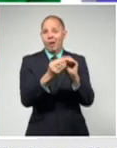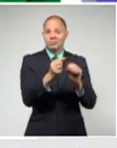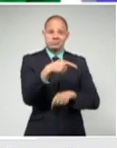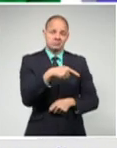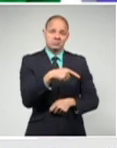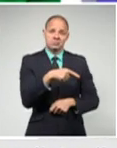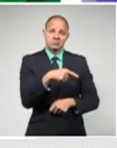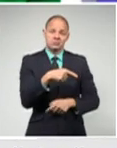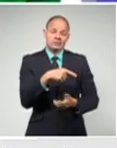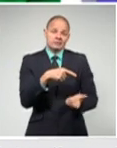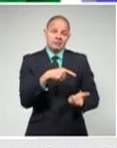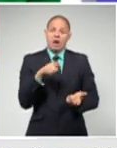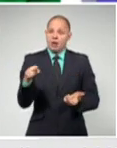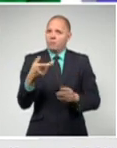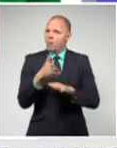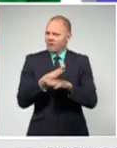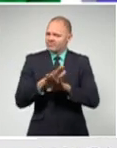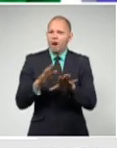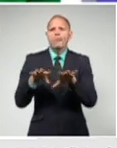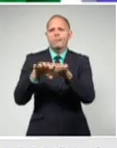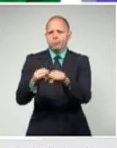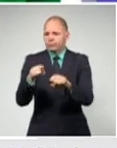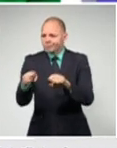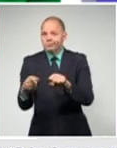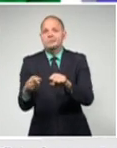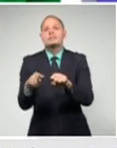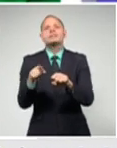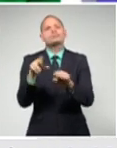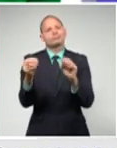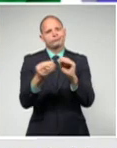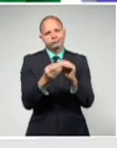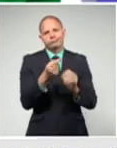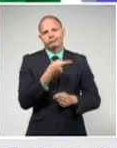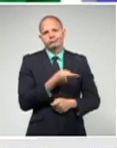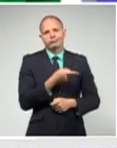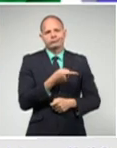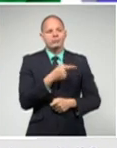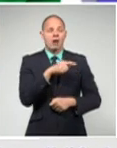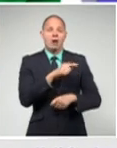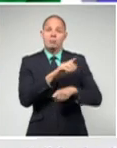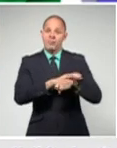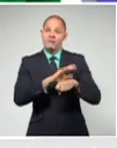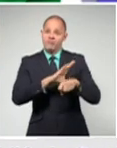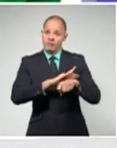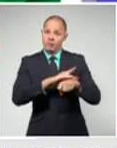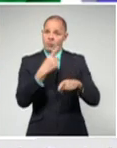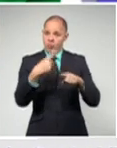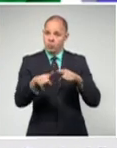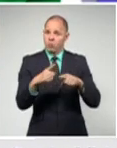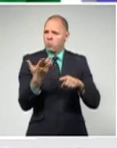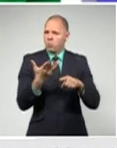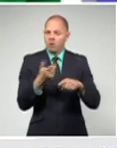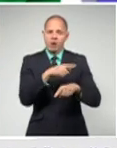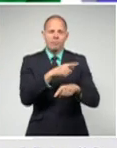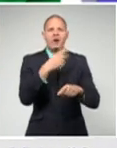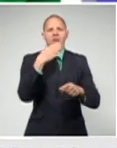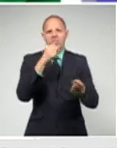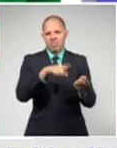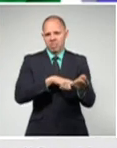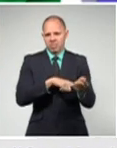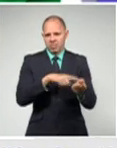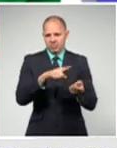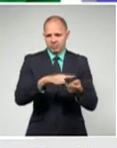previamente diagnosticado, que tenía como comorbilidad asociada ser una diabetes